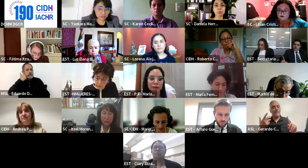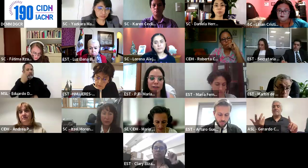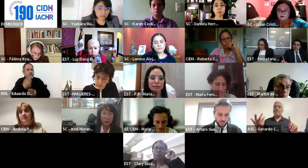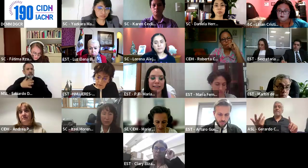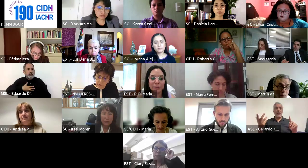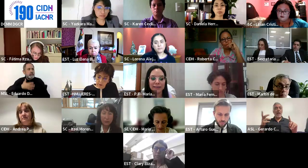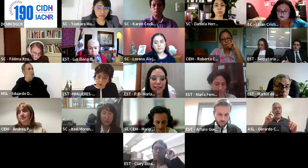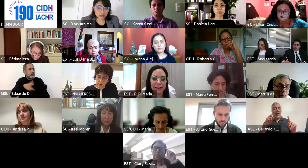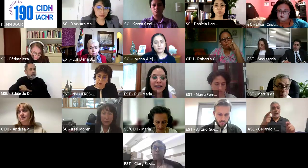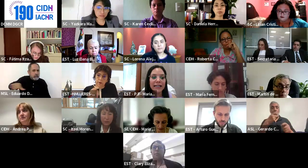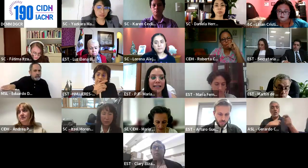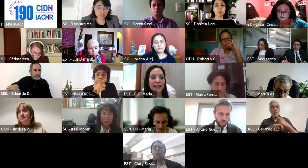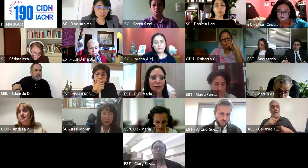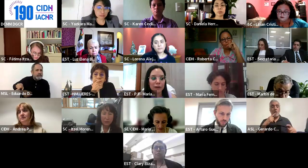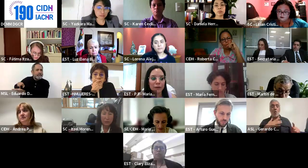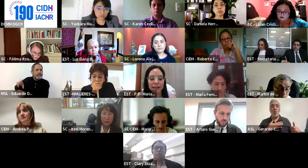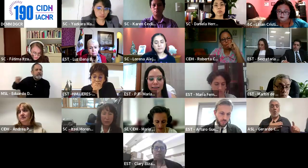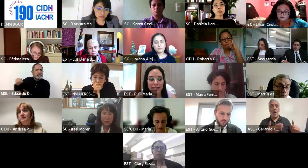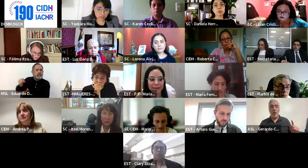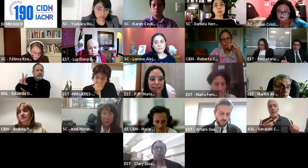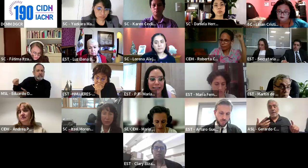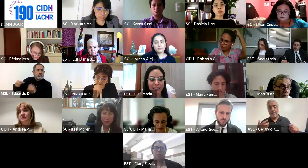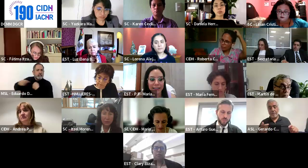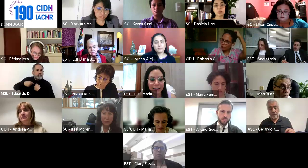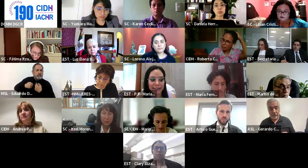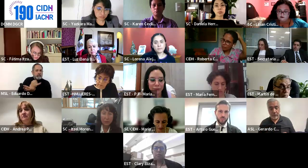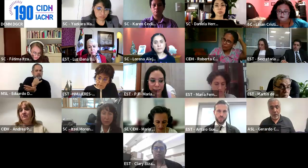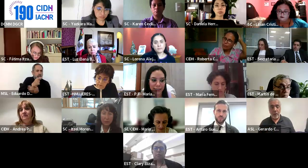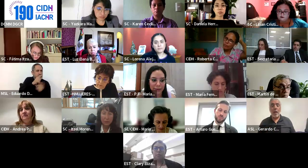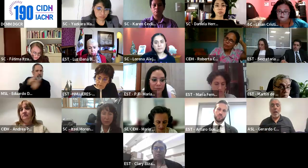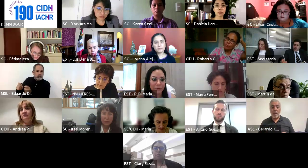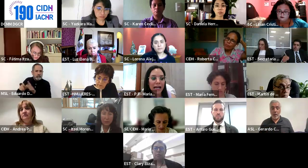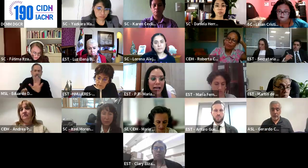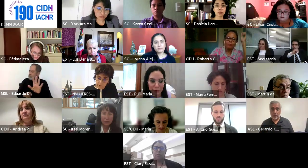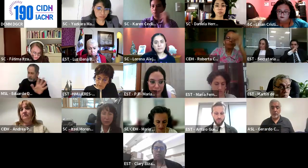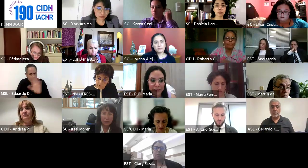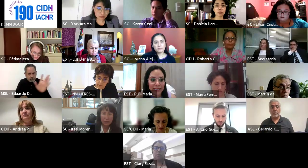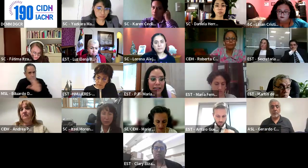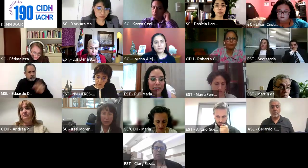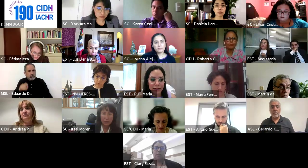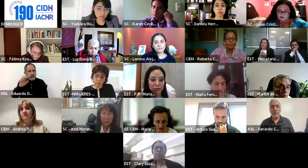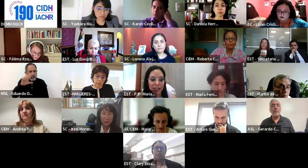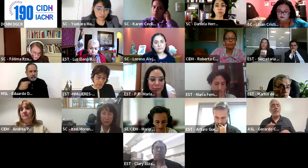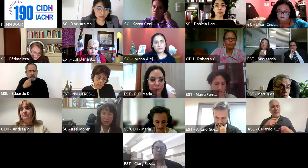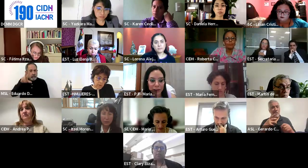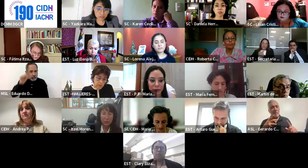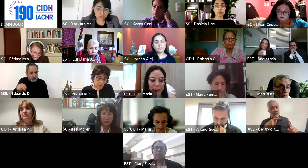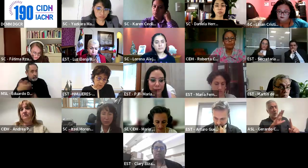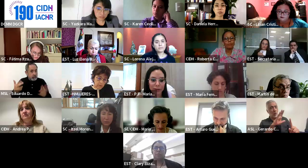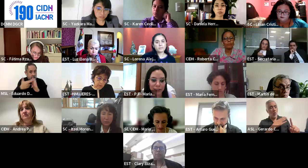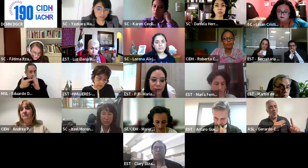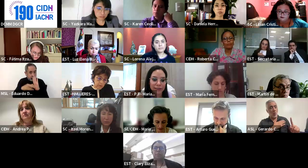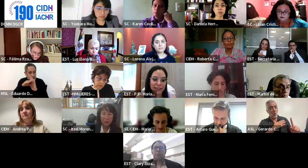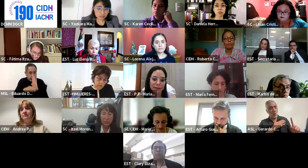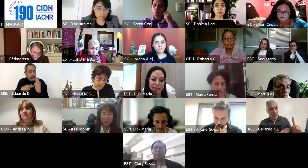a la persona con discapacidad y la coloca detrás de quien ejerce la tutela. Además, la norma da por hecho que